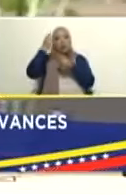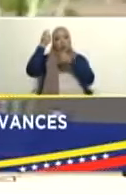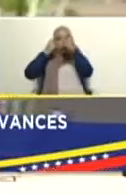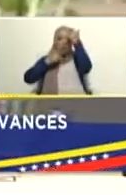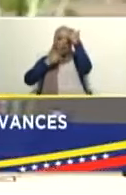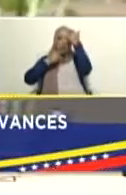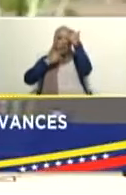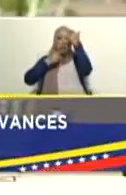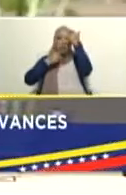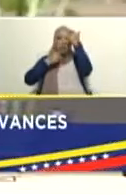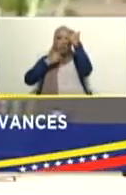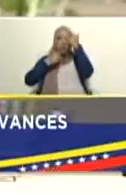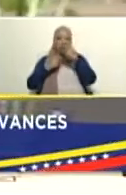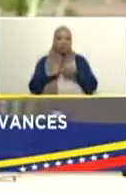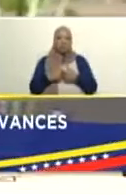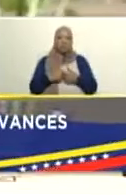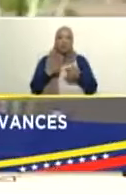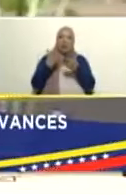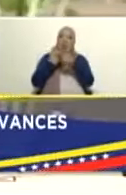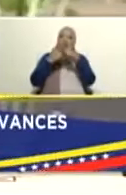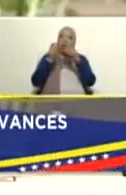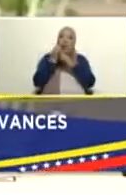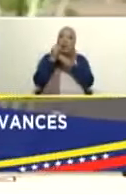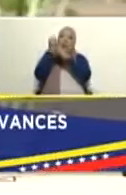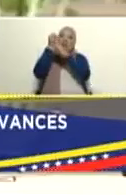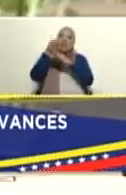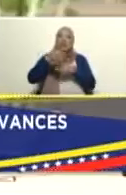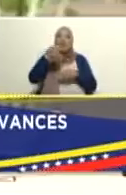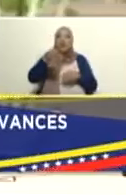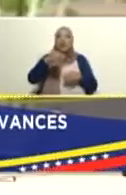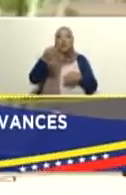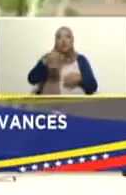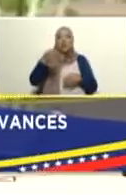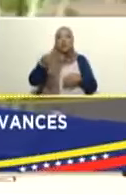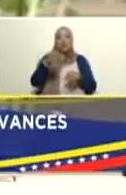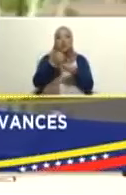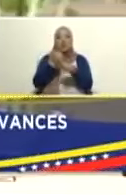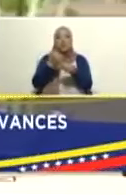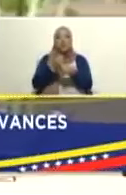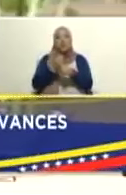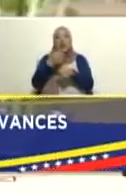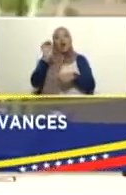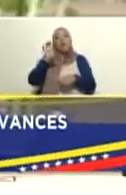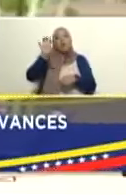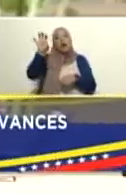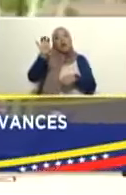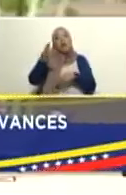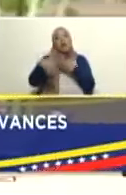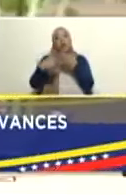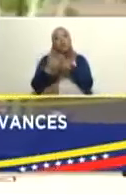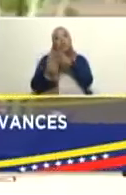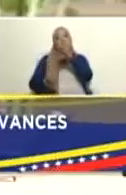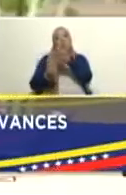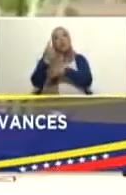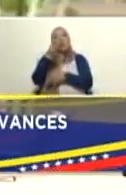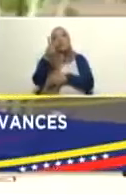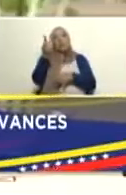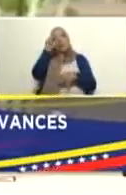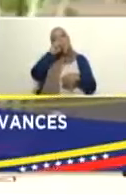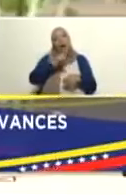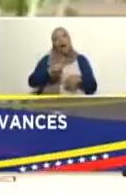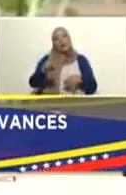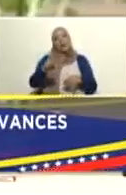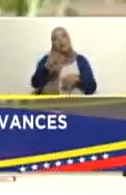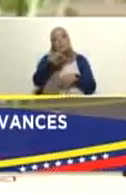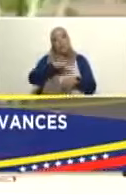Chávez, líder eterno y supremo de nuestra patria, cuando fundó hace 20 años